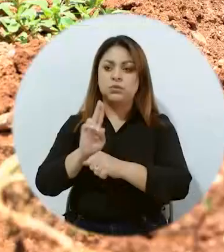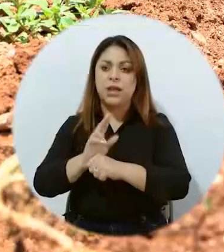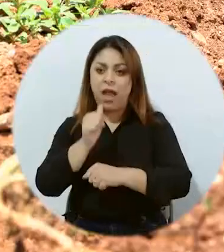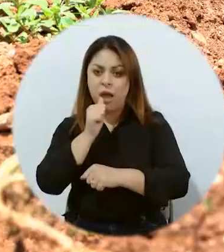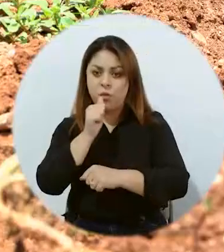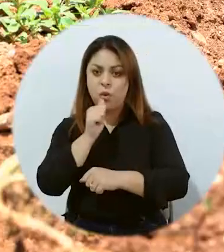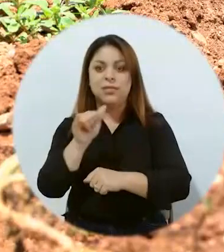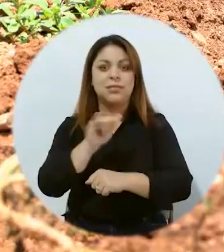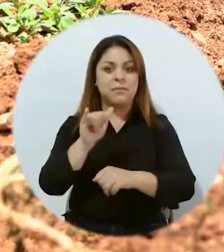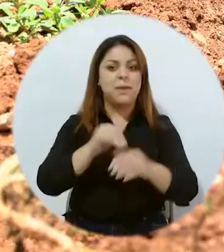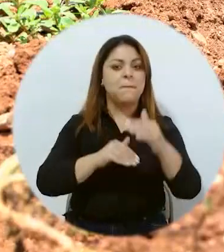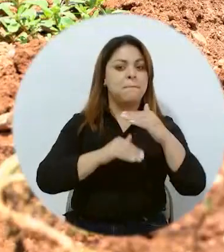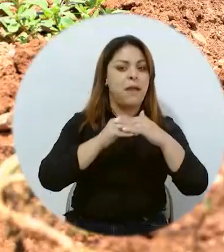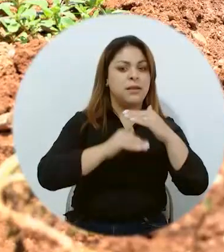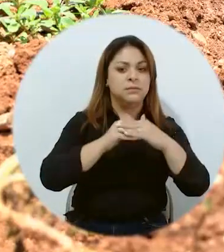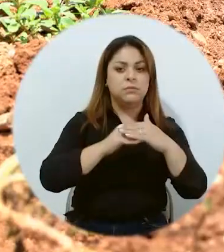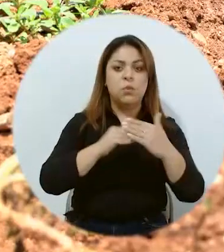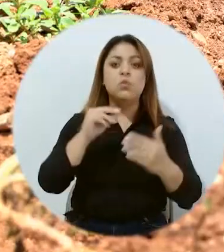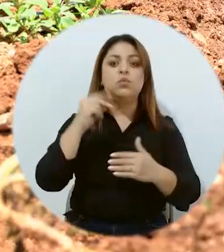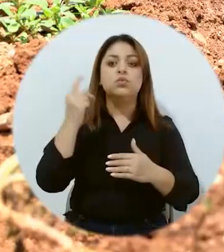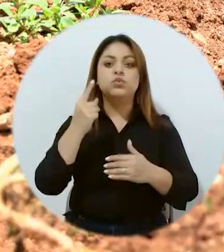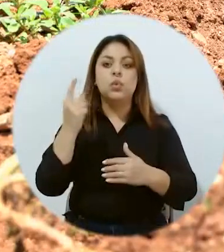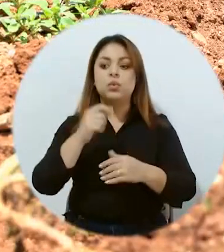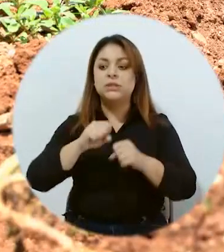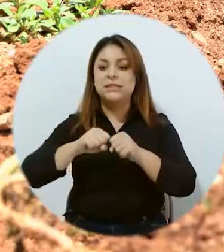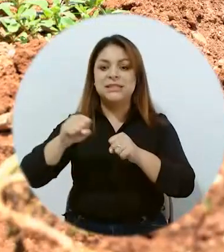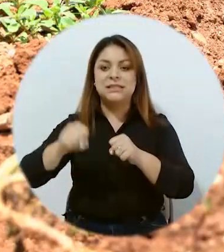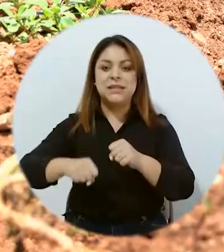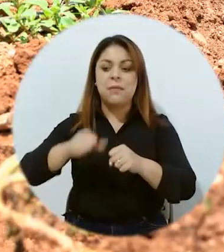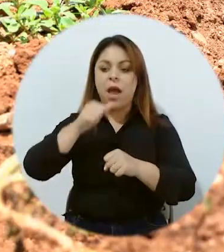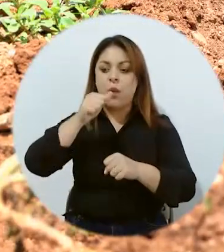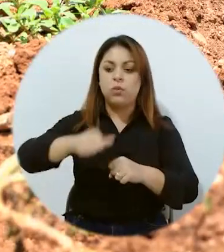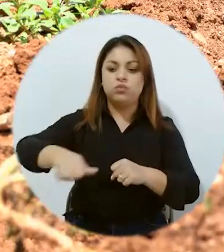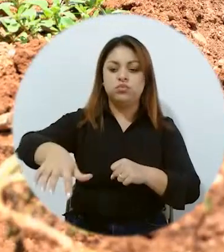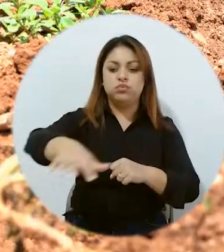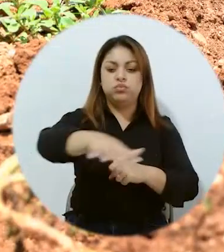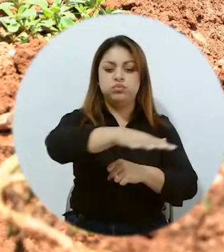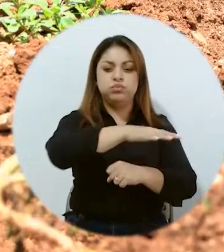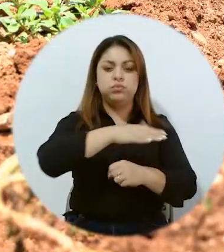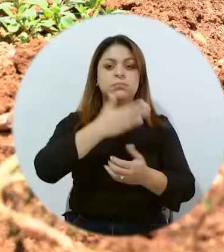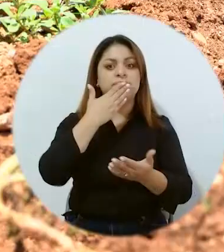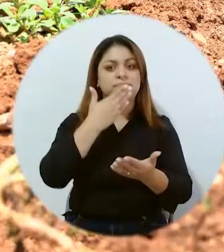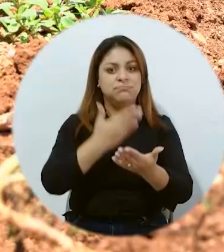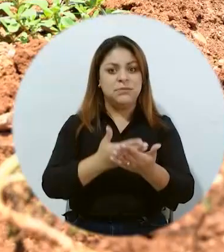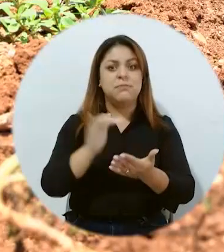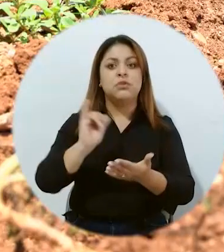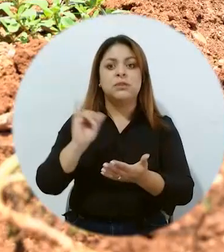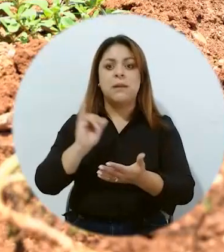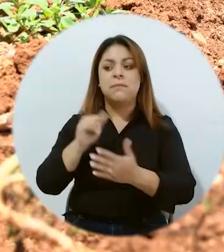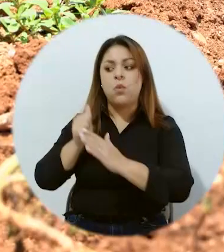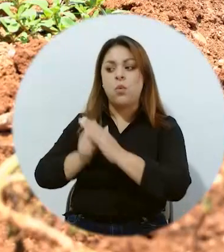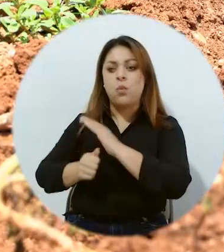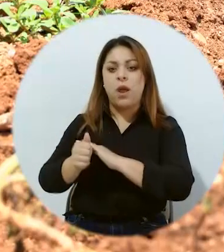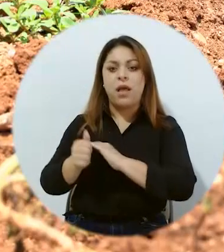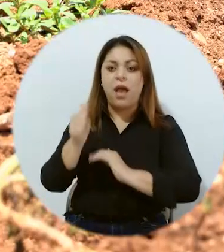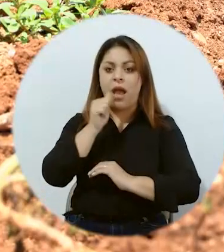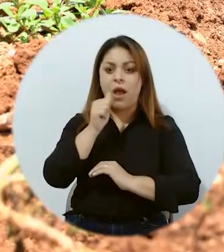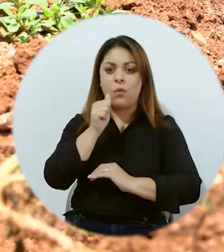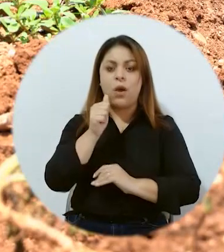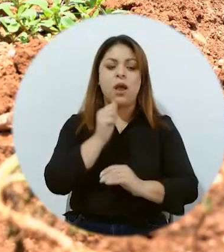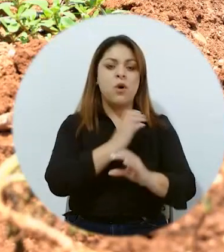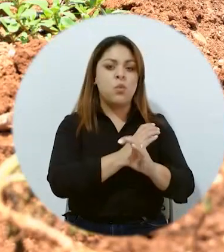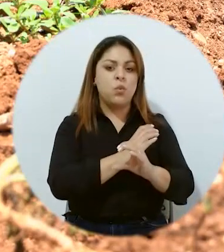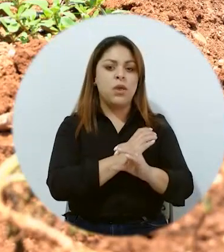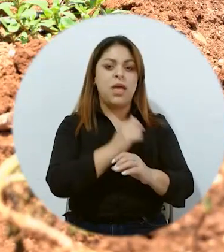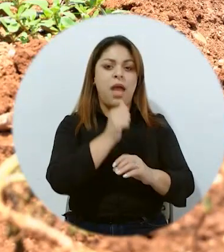propio suelo. La utilización del agua se maximiza también, no solamente mediante sistemas de irrigación más eficientes, sino mediante